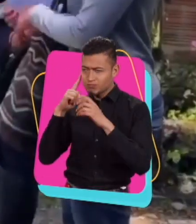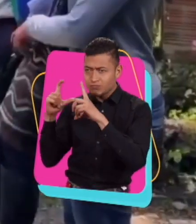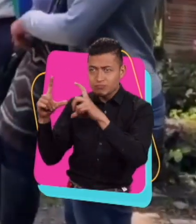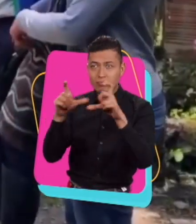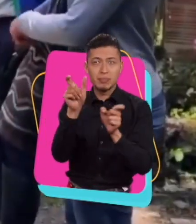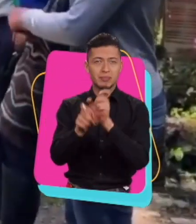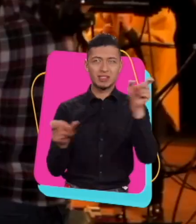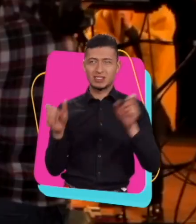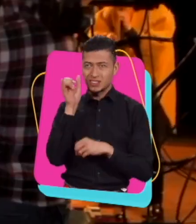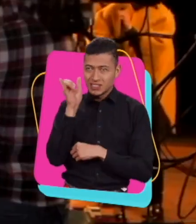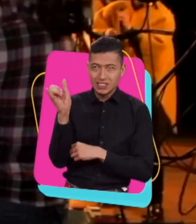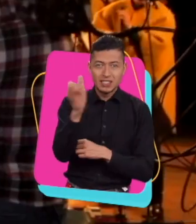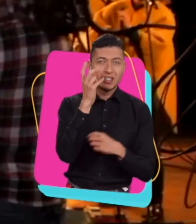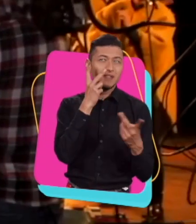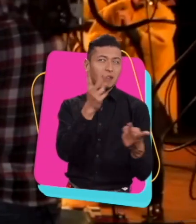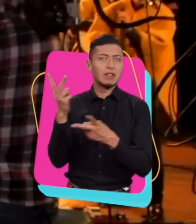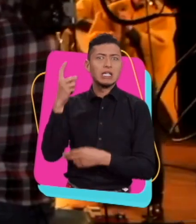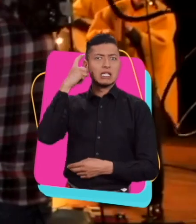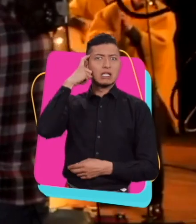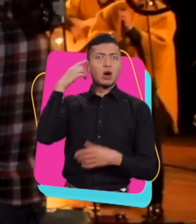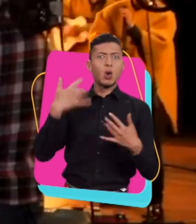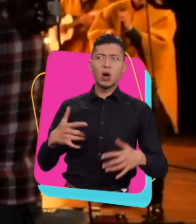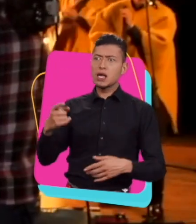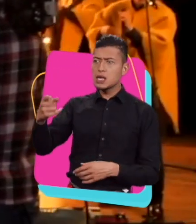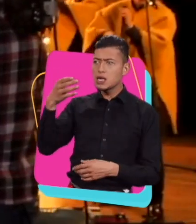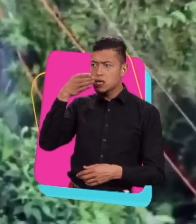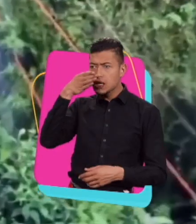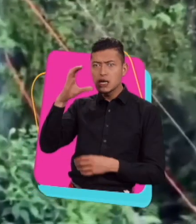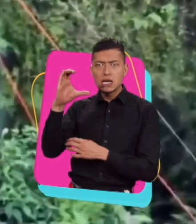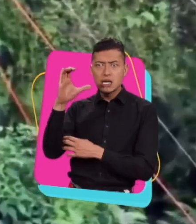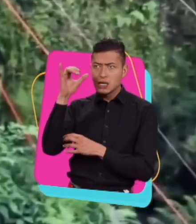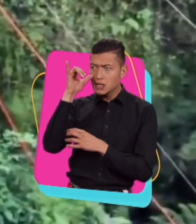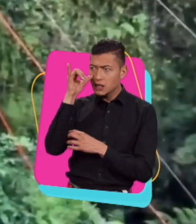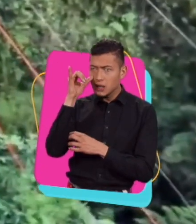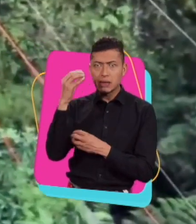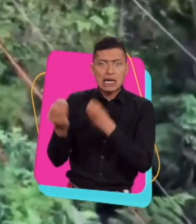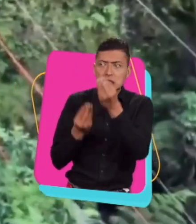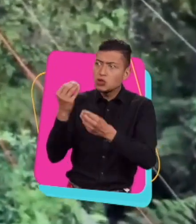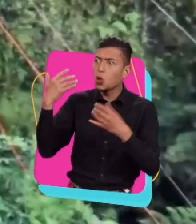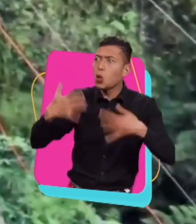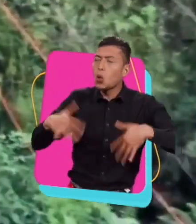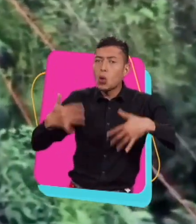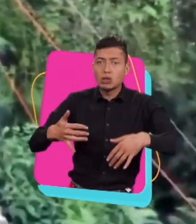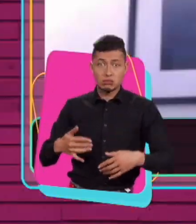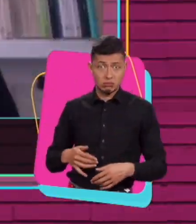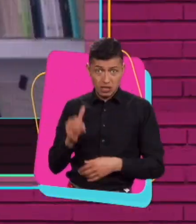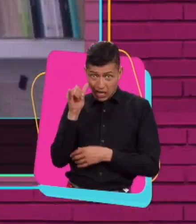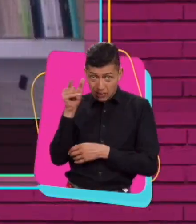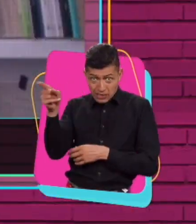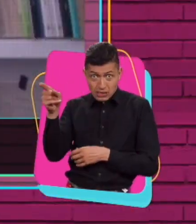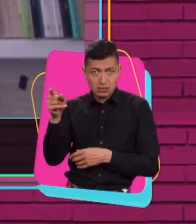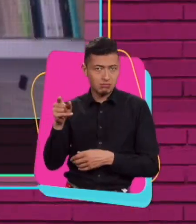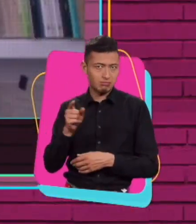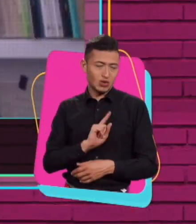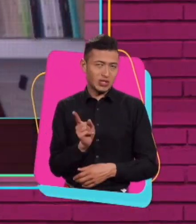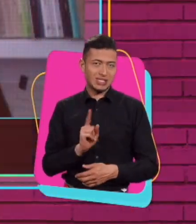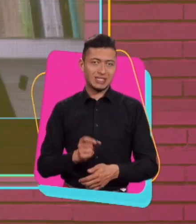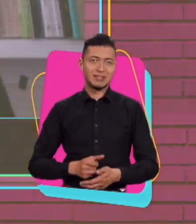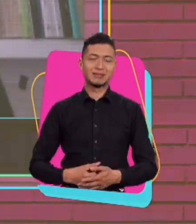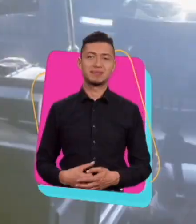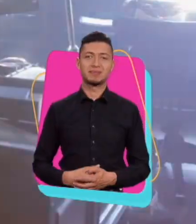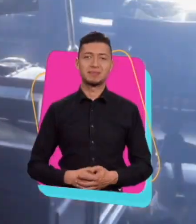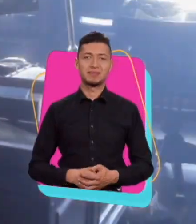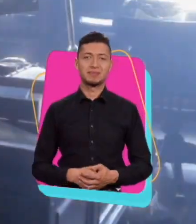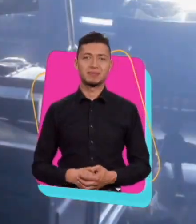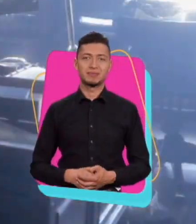Y es que la gente ve la imagen y dice, uy, ¿con qué cámara la hizo? Pero no es la cámara la que hace la